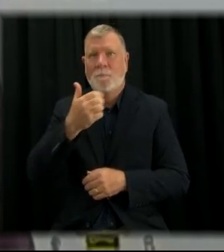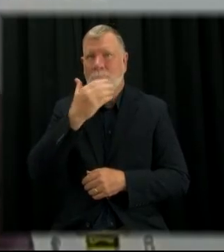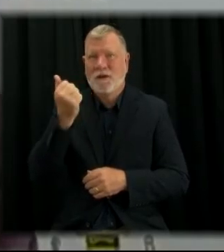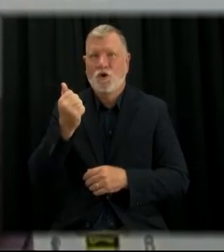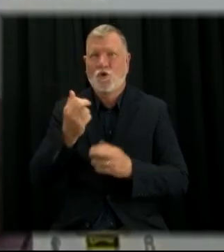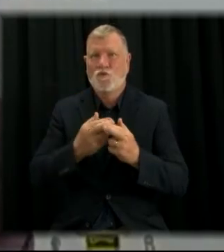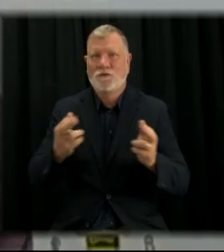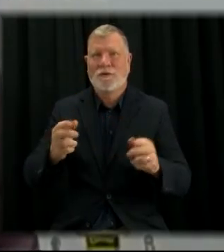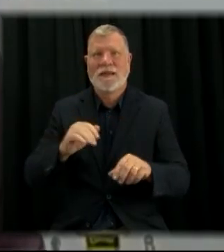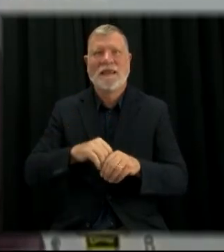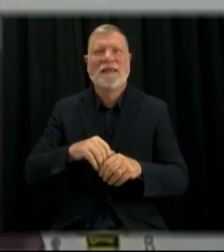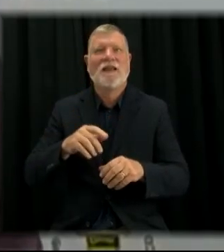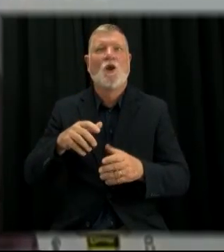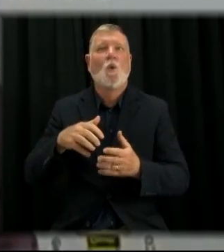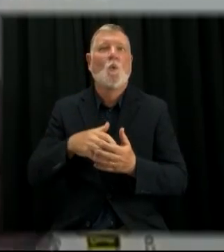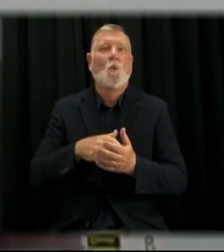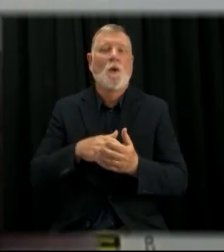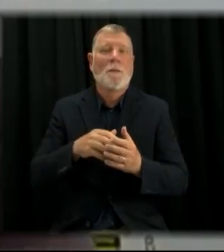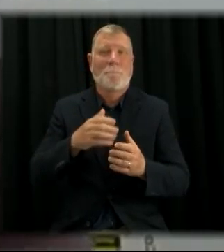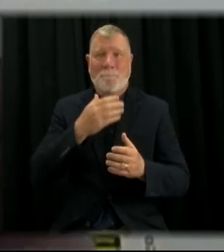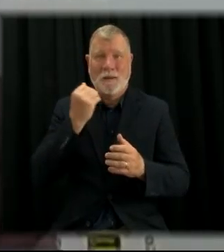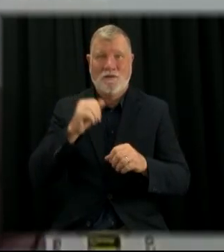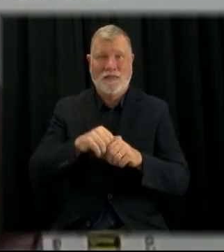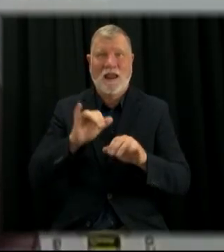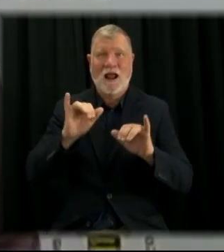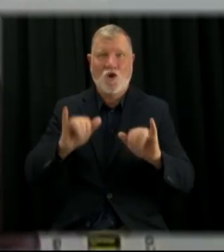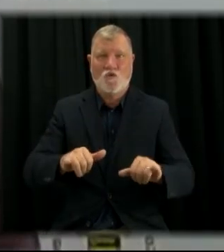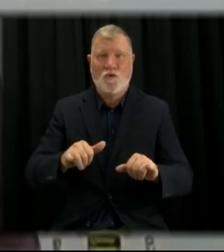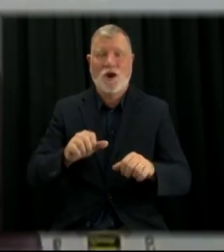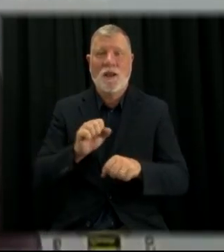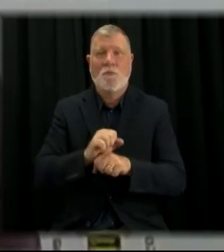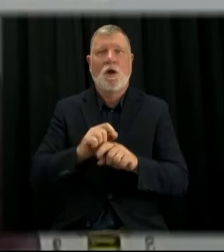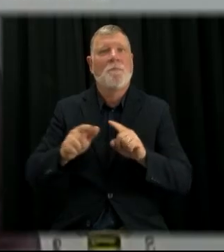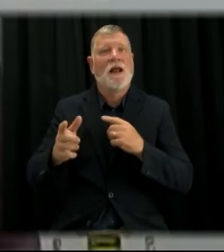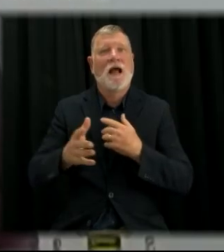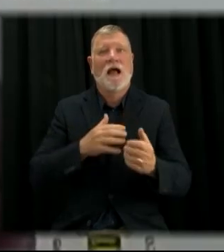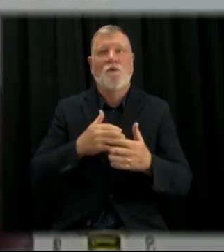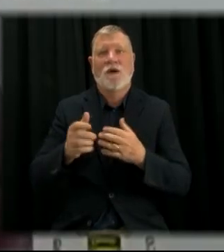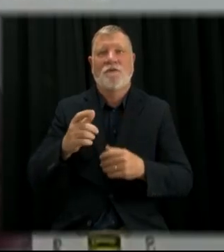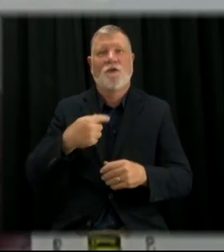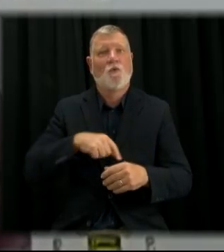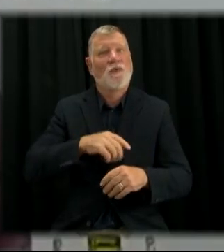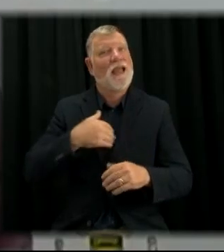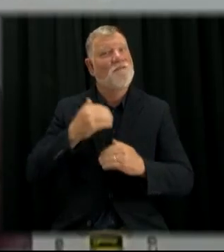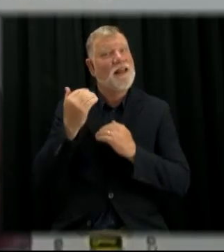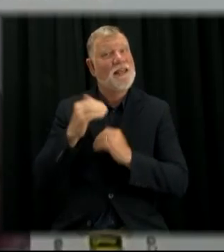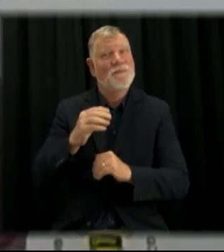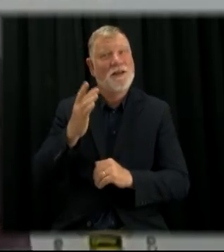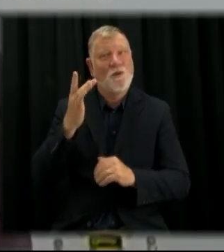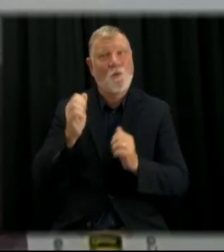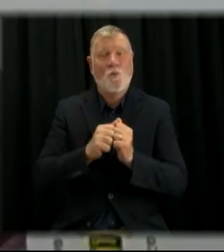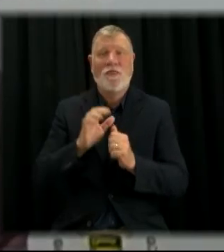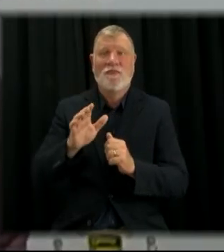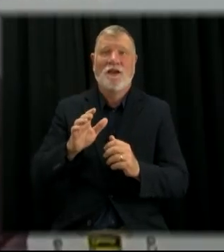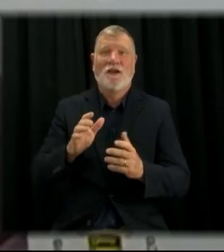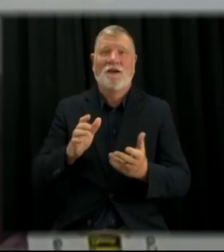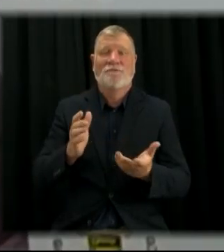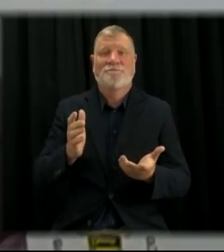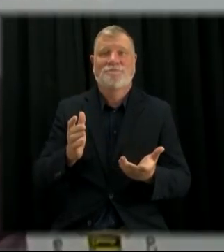reclutamiento y entonces buscas a un recurso mejor de una manera rápida que un empleado de carrera. Sin embargo, tienen sus límites o